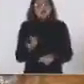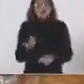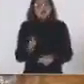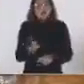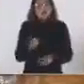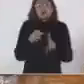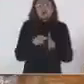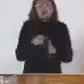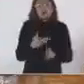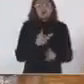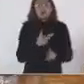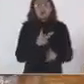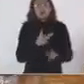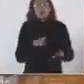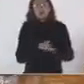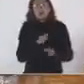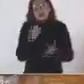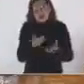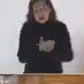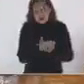que